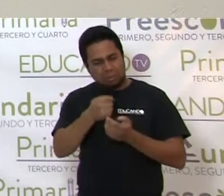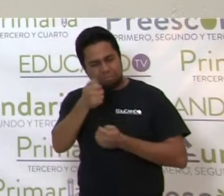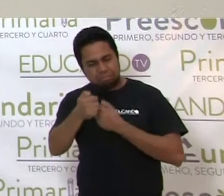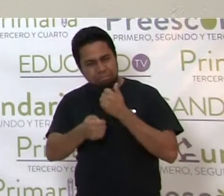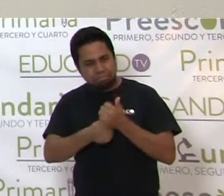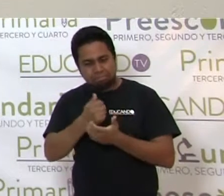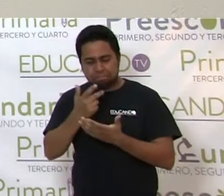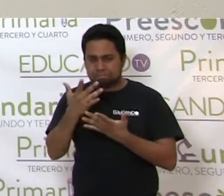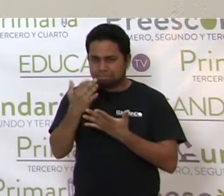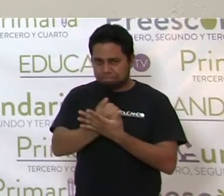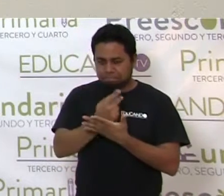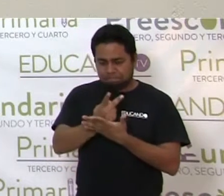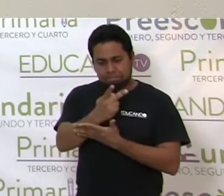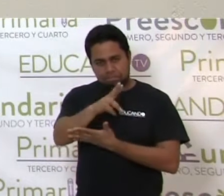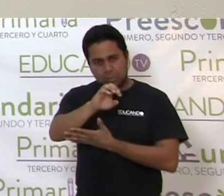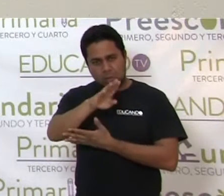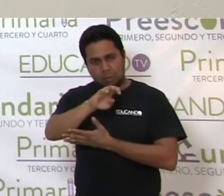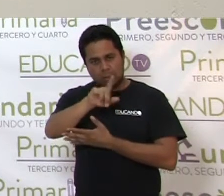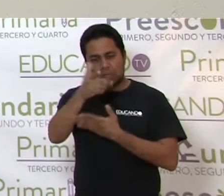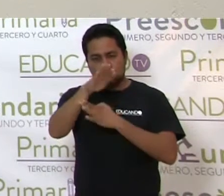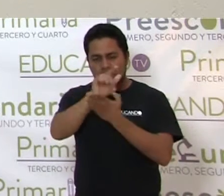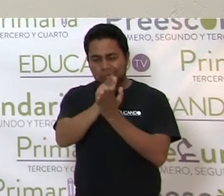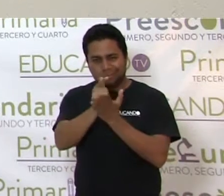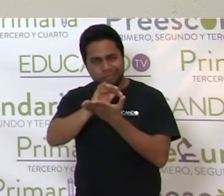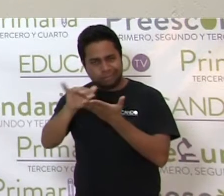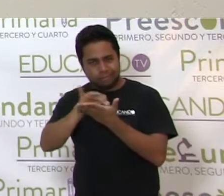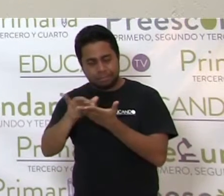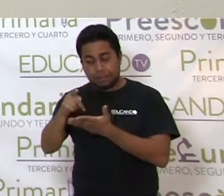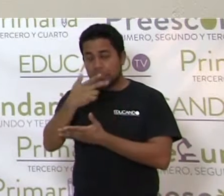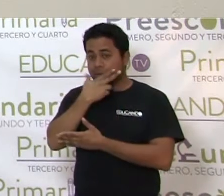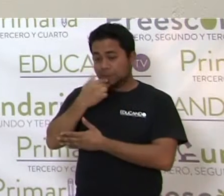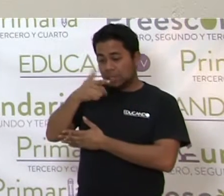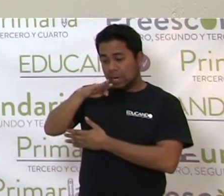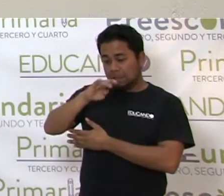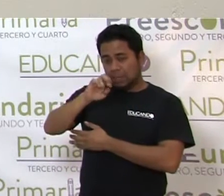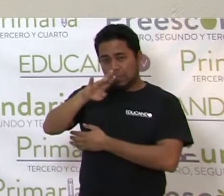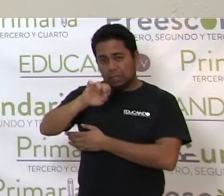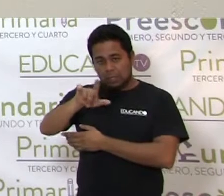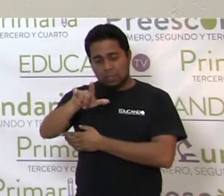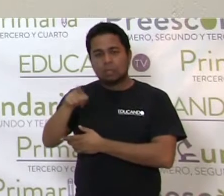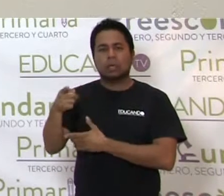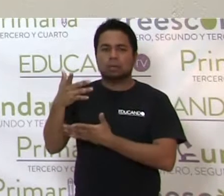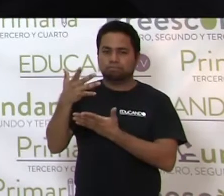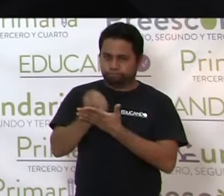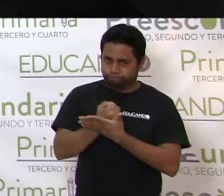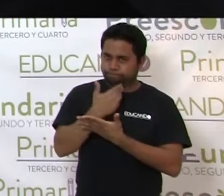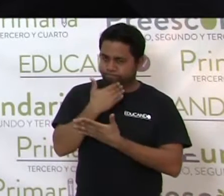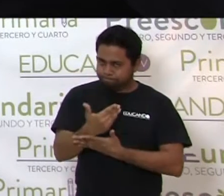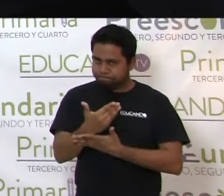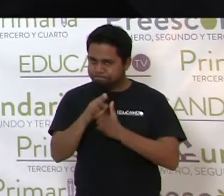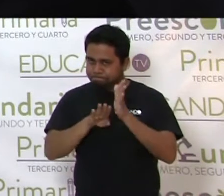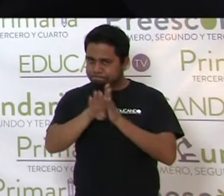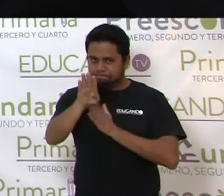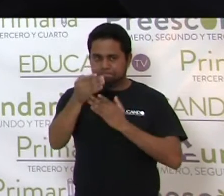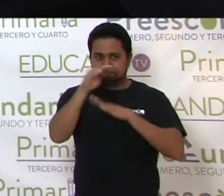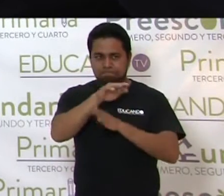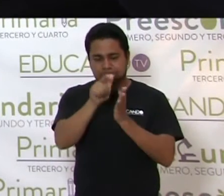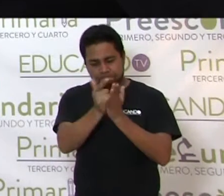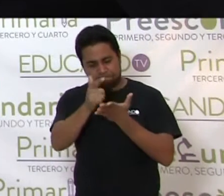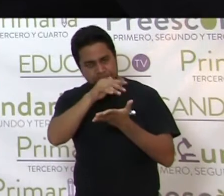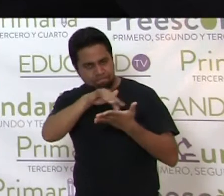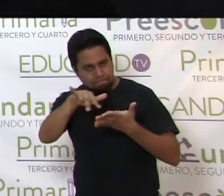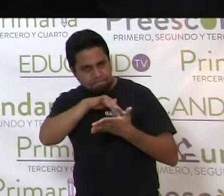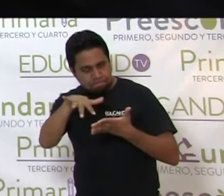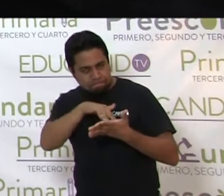Nobel de Literatura. Gabriel García Márquez tuvo éxito literario de acuerdo a